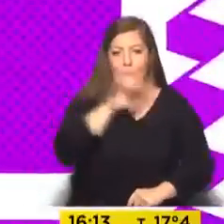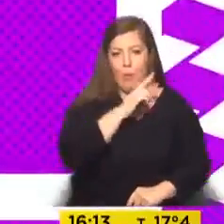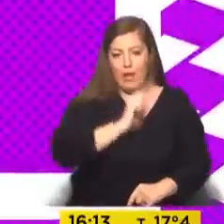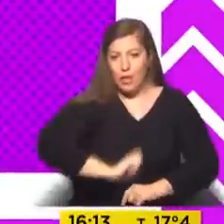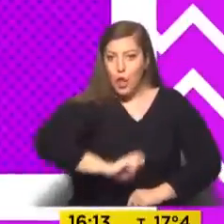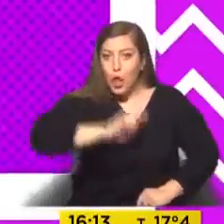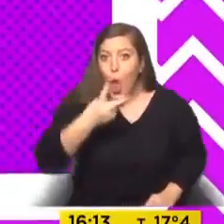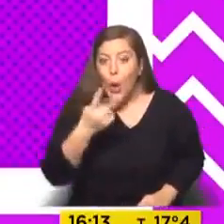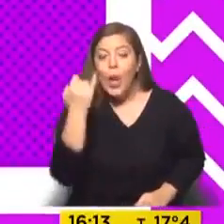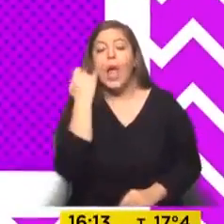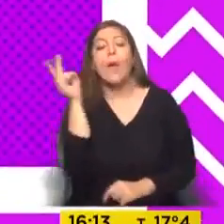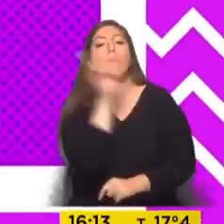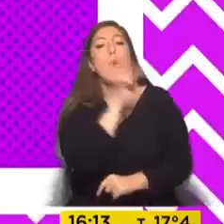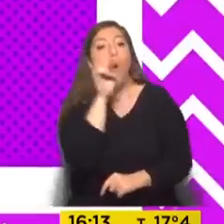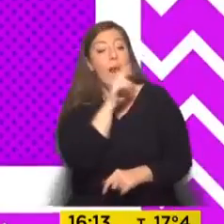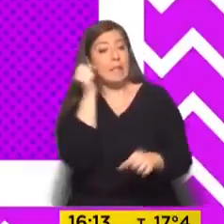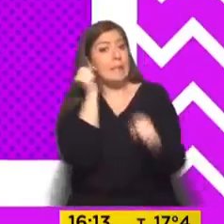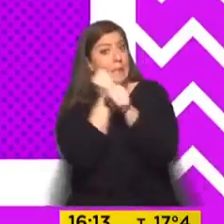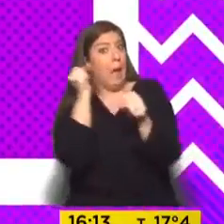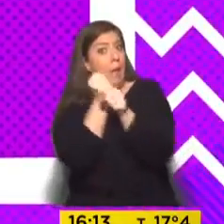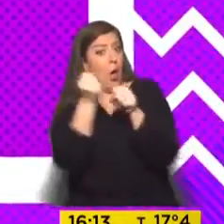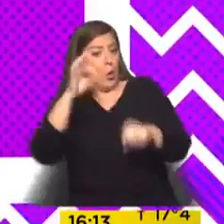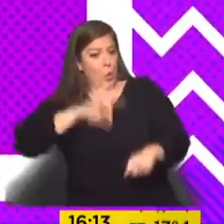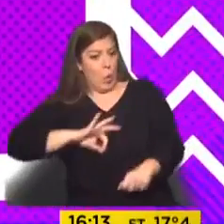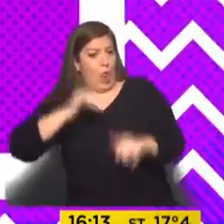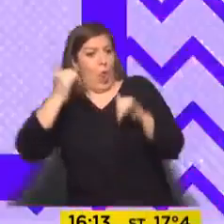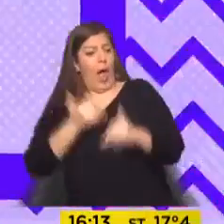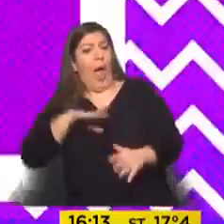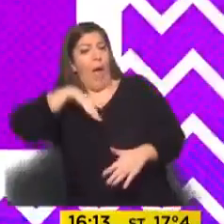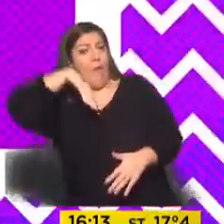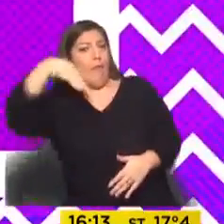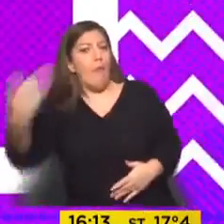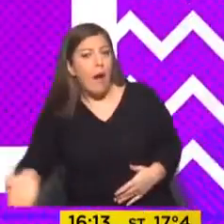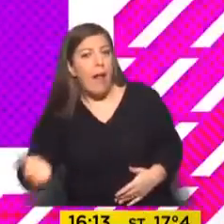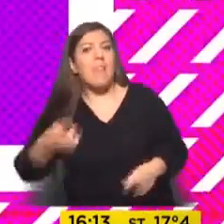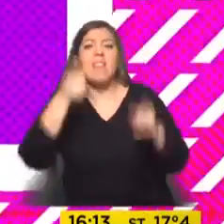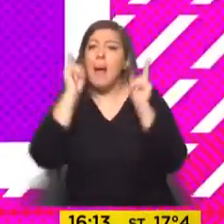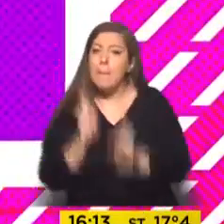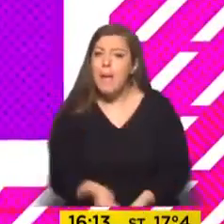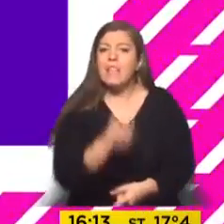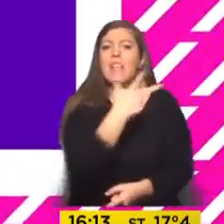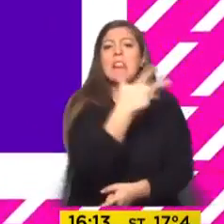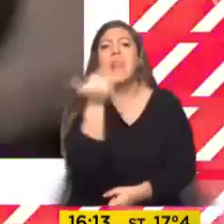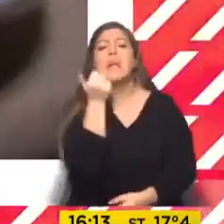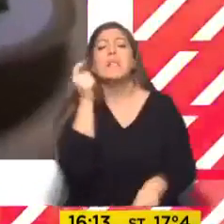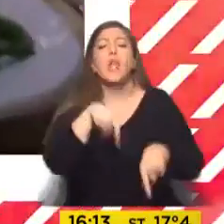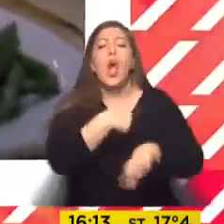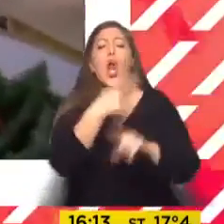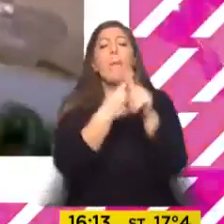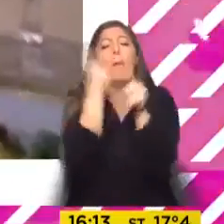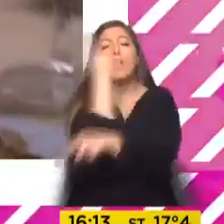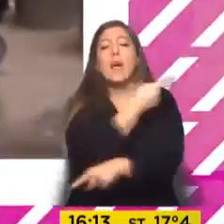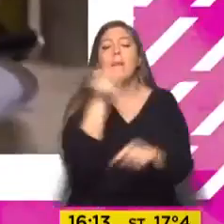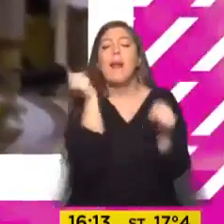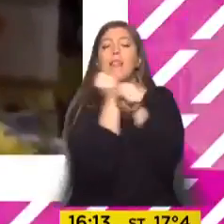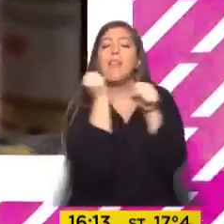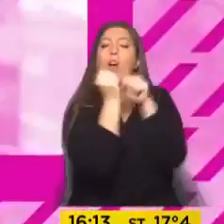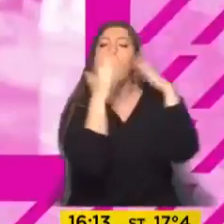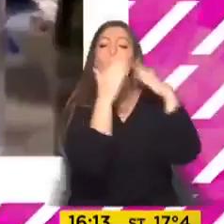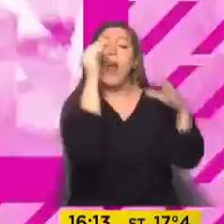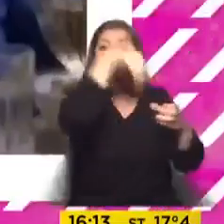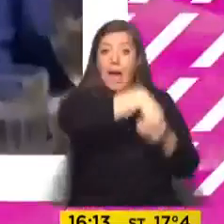un trabajo remunerado dedican más de 36 horas semanales a hacer las tareas de la casa. Y las mujeres que son